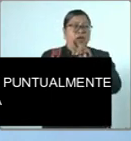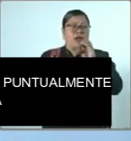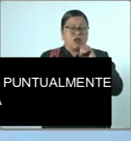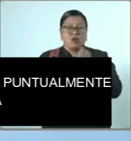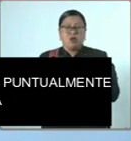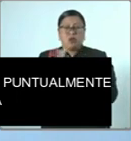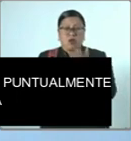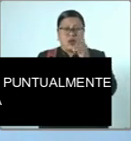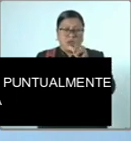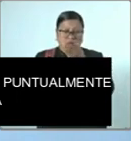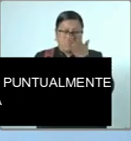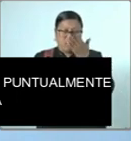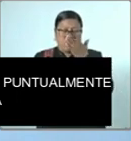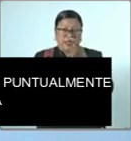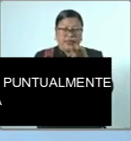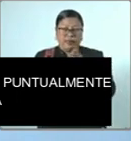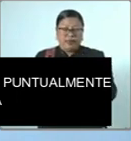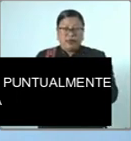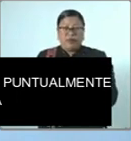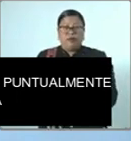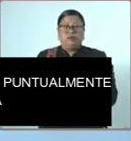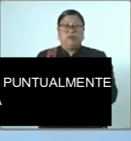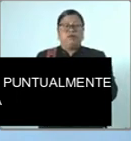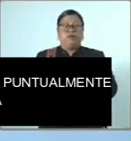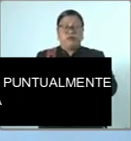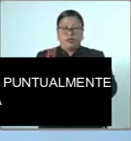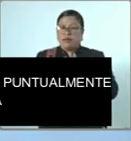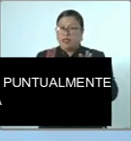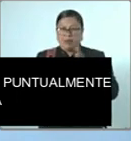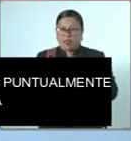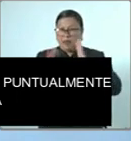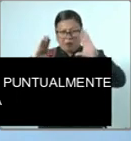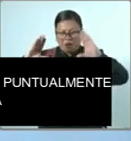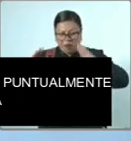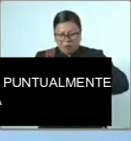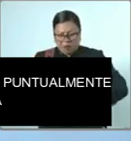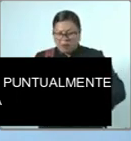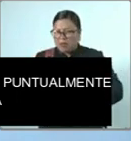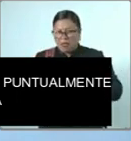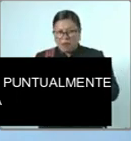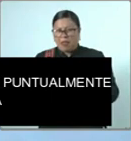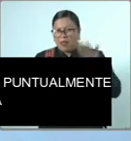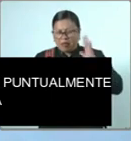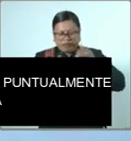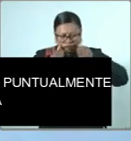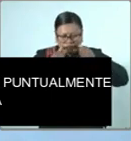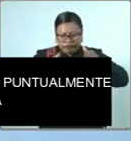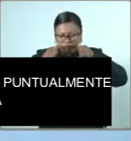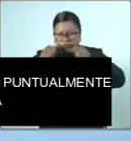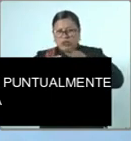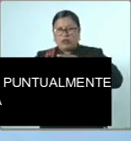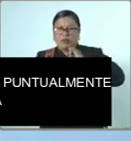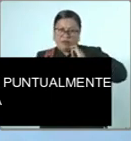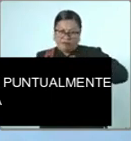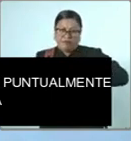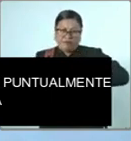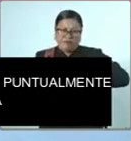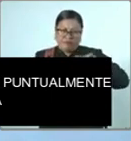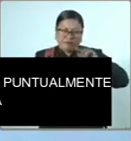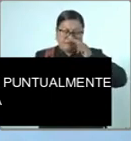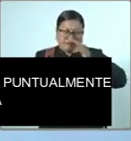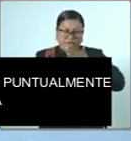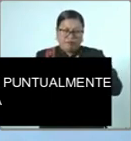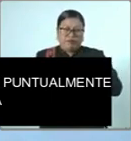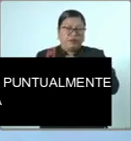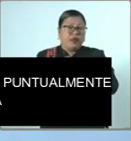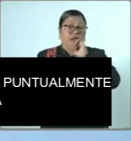Las Flores. Pero estas inundaciones incluso ya desaparecieron y ahí fueron atendidas por sus respectivas autoridades. En la